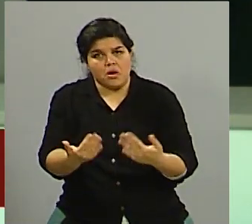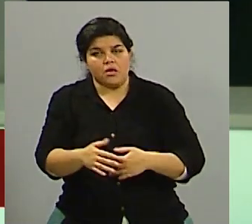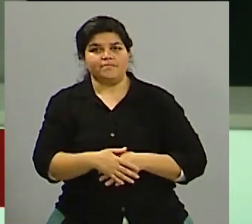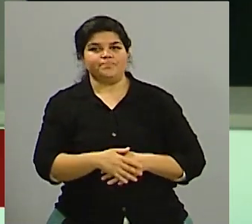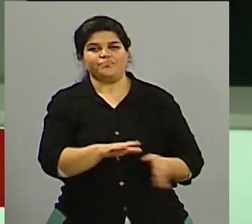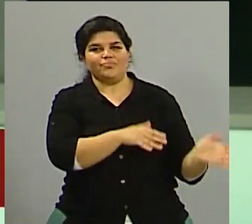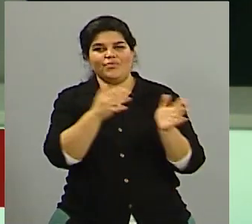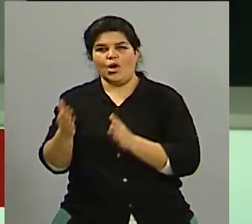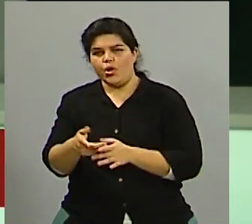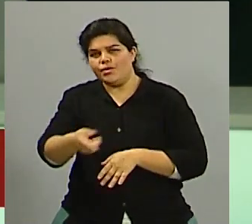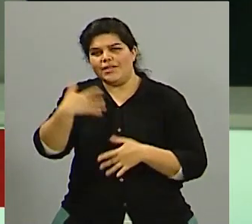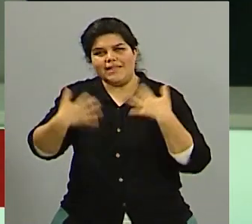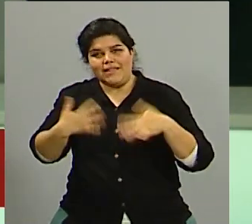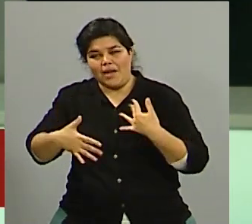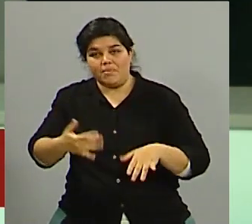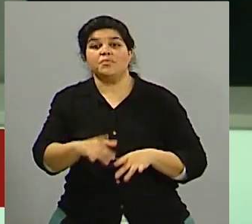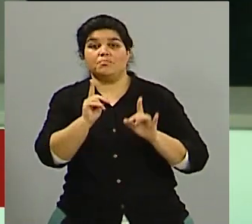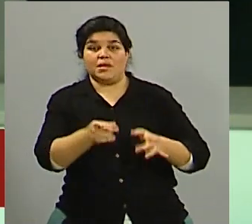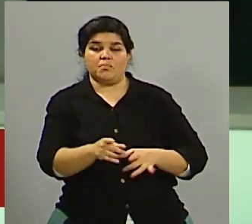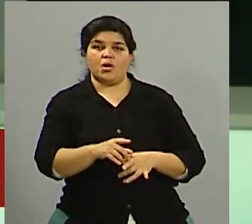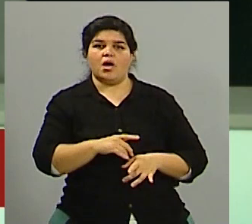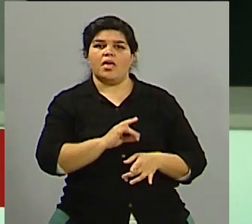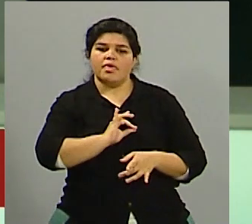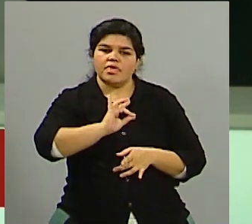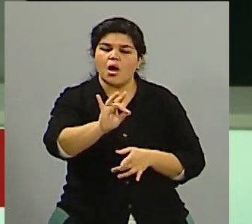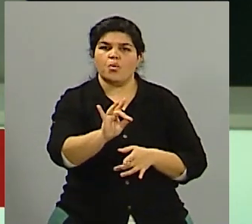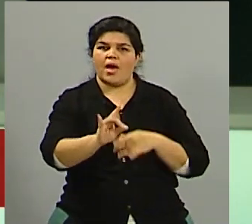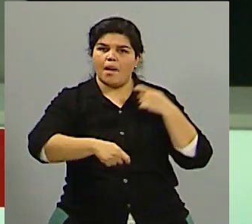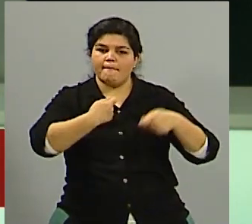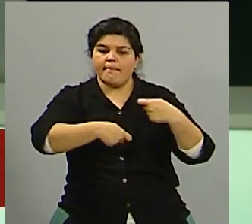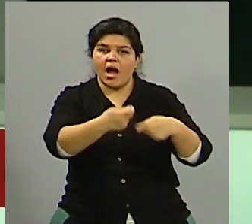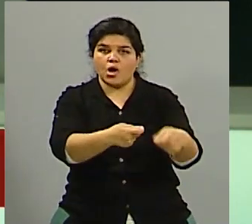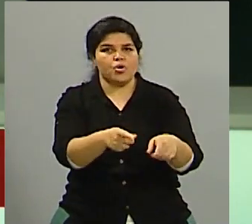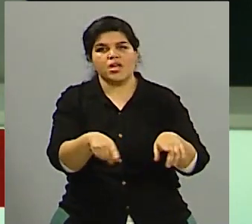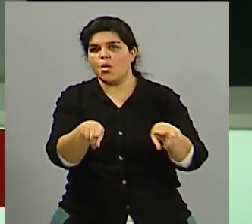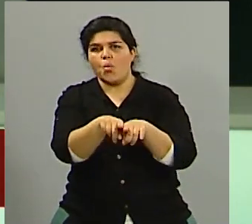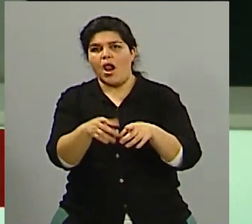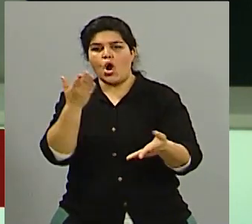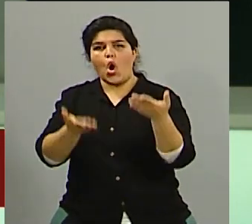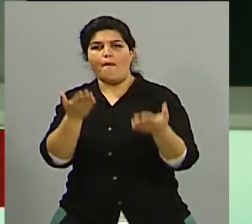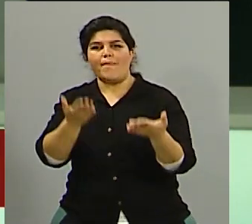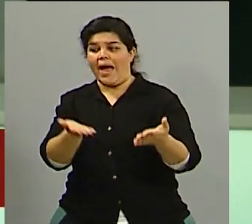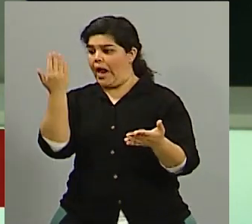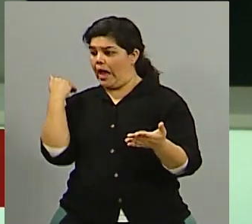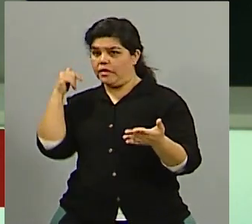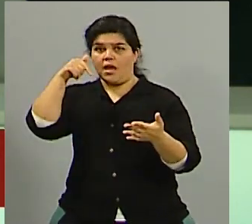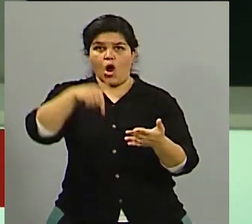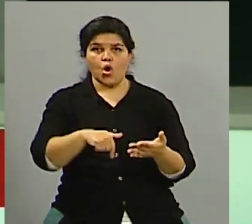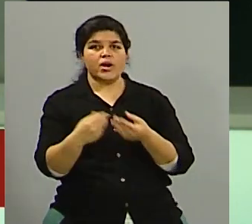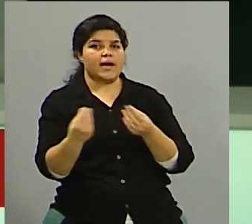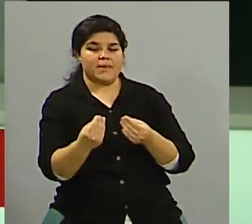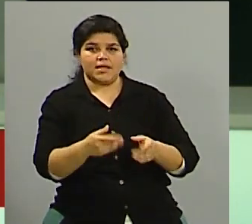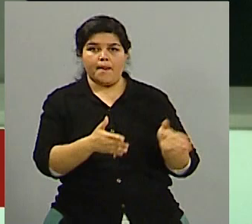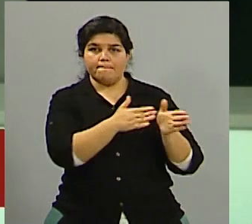rapidito, es muy interesante este plan de pago de deuda previsional, incluso comparado con las moratorias previsionales anteriores, es que los periodos de aportes que se cancelaban,